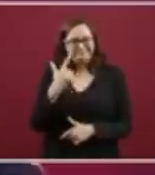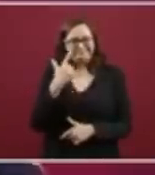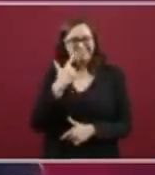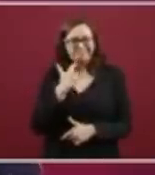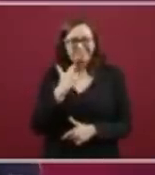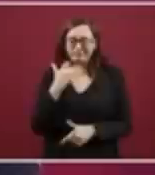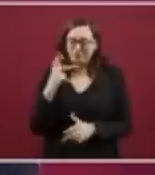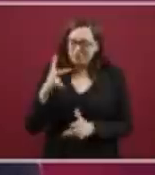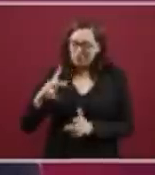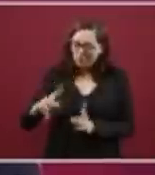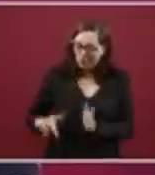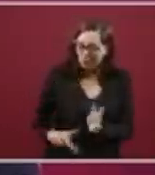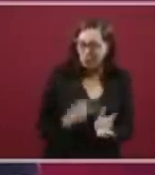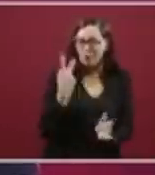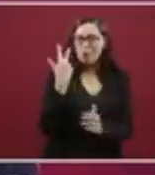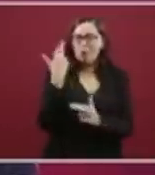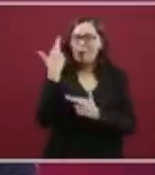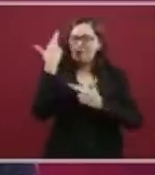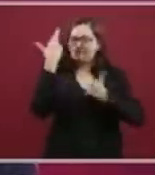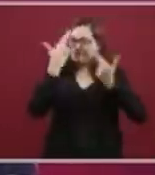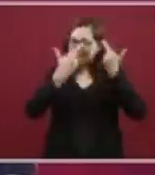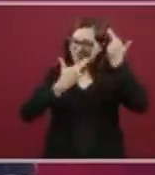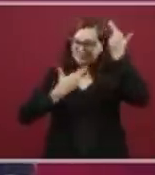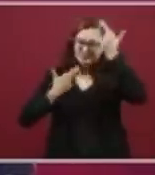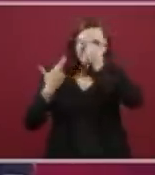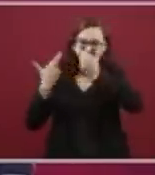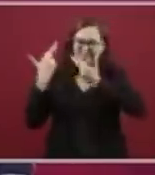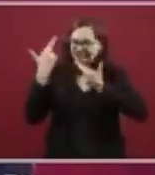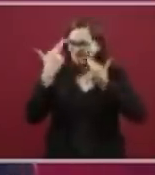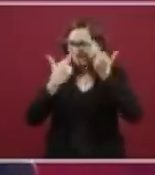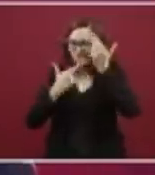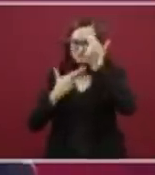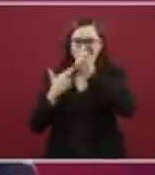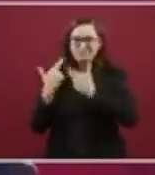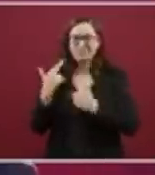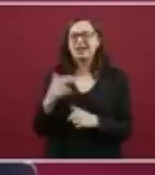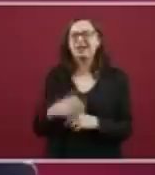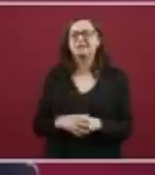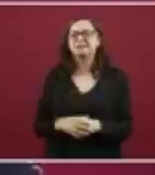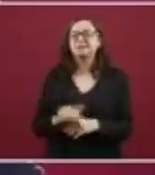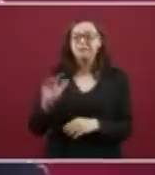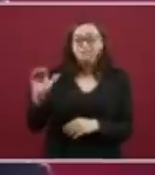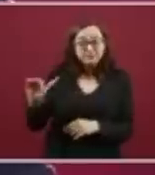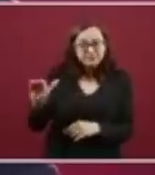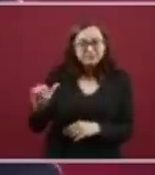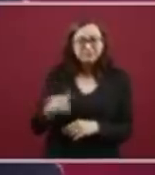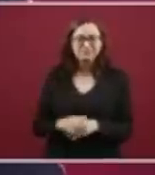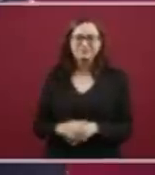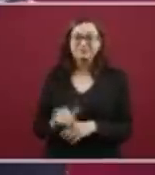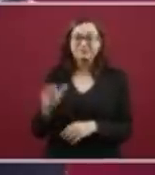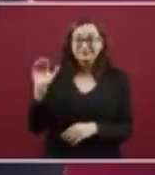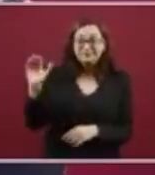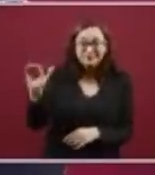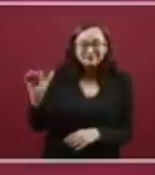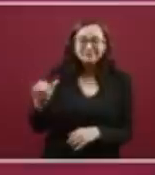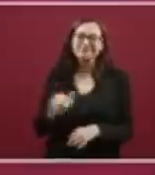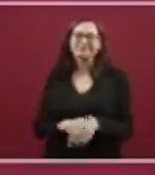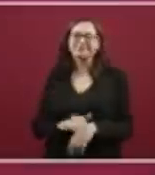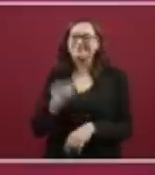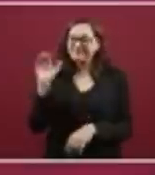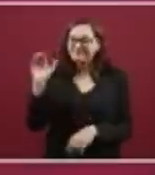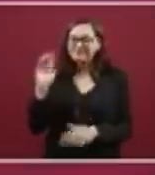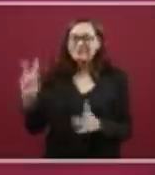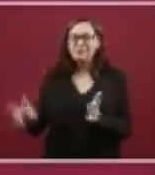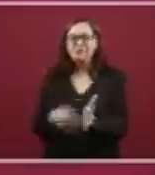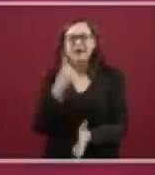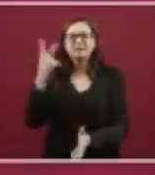revisión de nuevo, hasta recordando. Es lo que hablaba, es